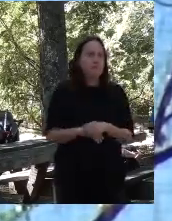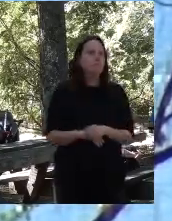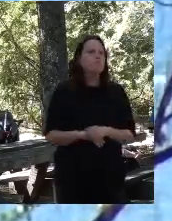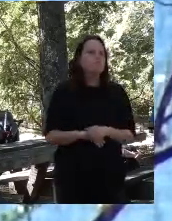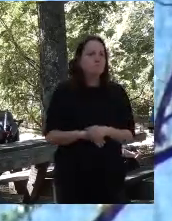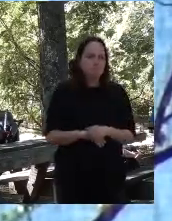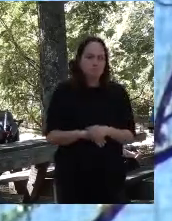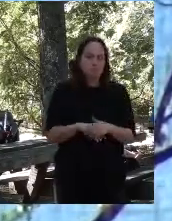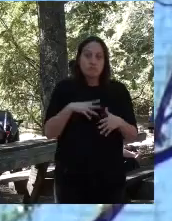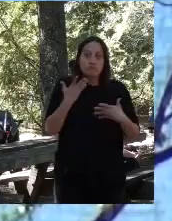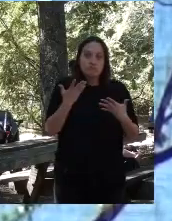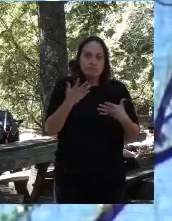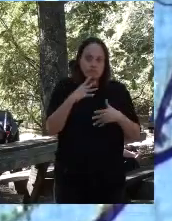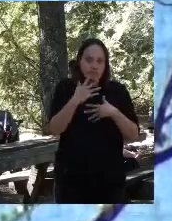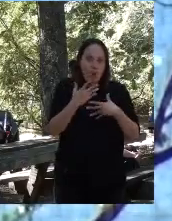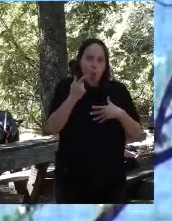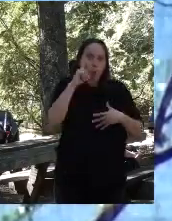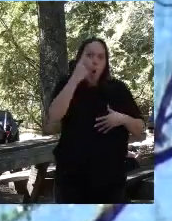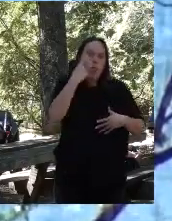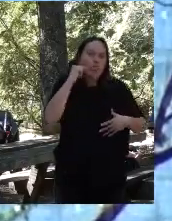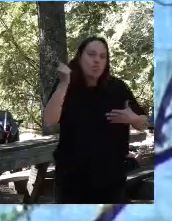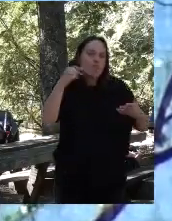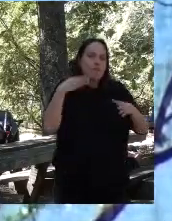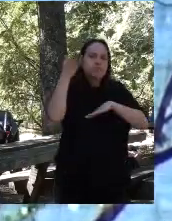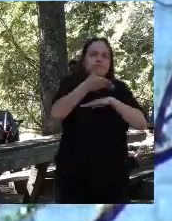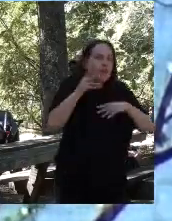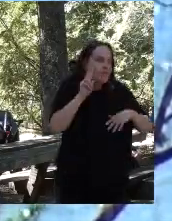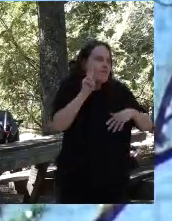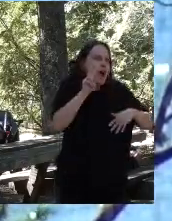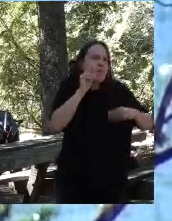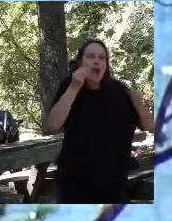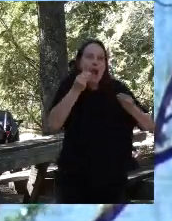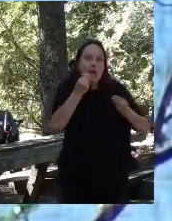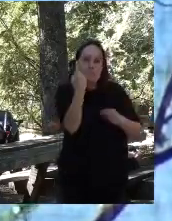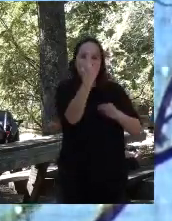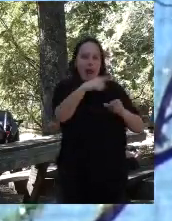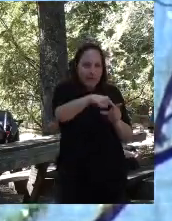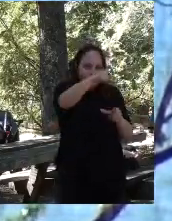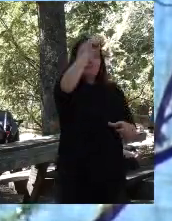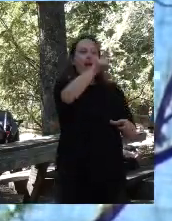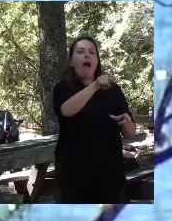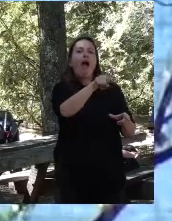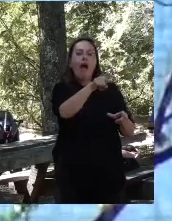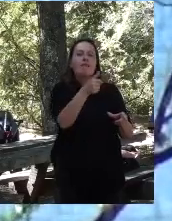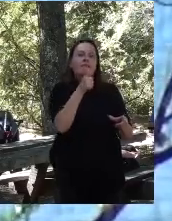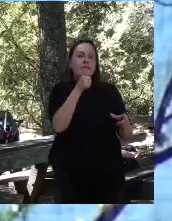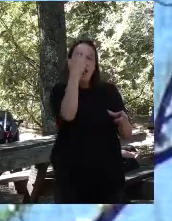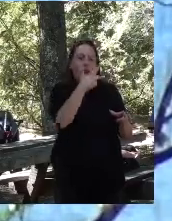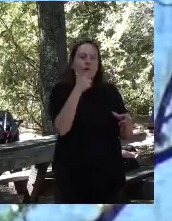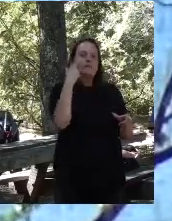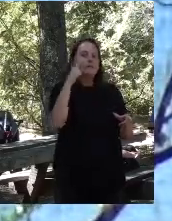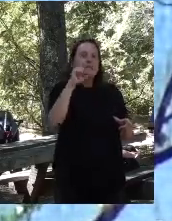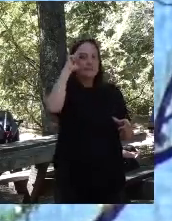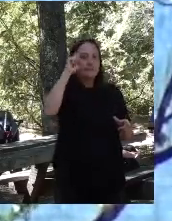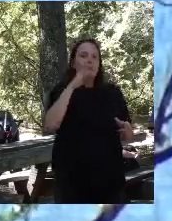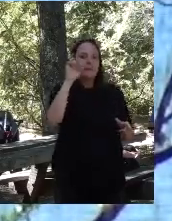Hasta que un día llega ese momento esperado de ver ahí lejos el primer iceberg, sinónimo que estamos llegando. Esa emoción es